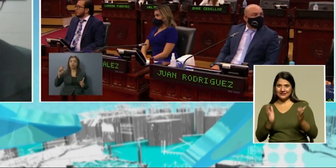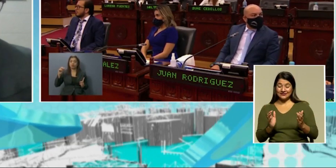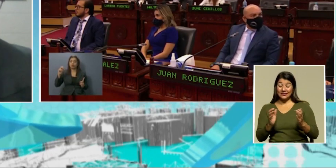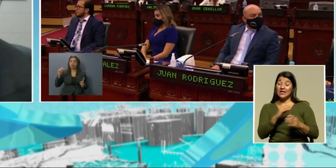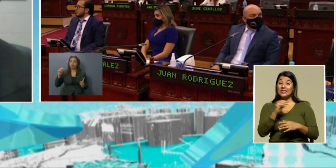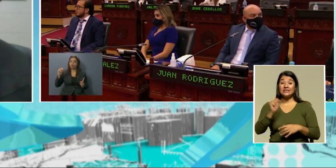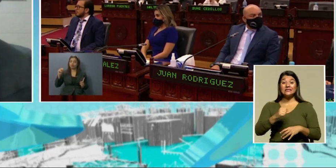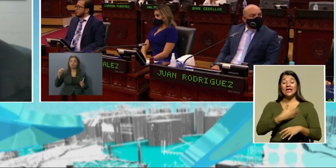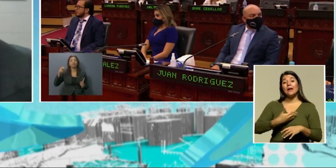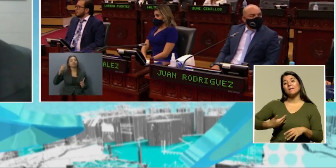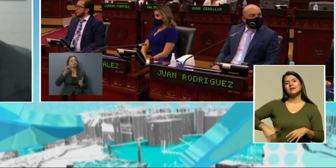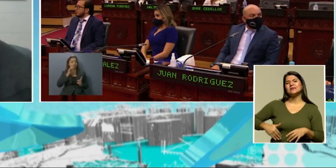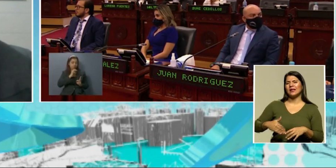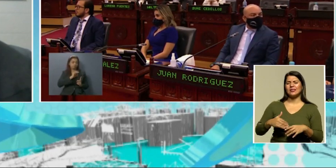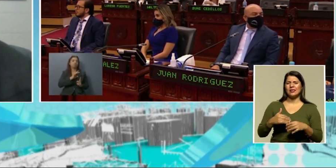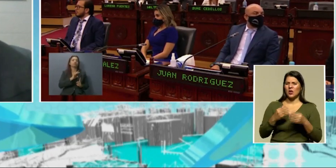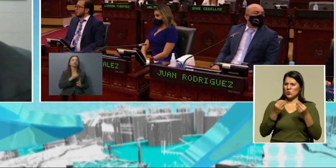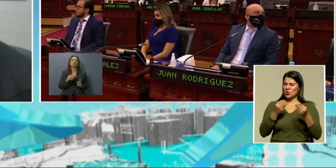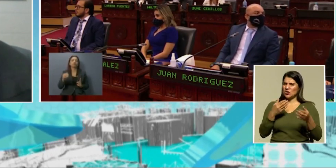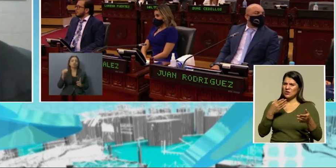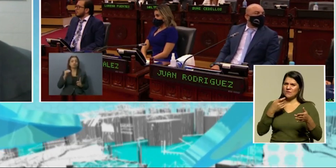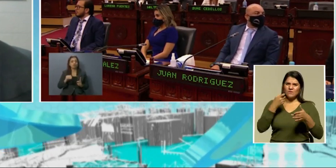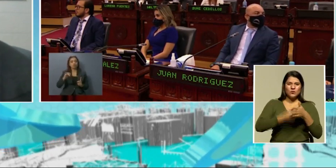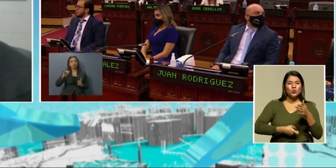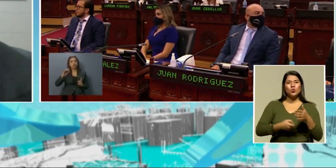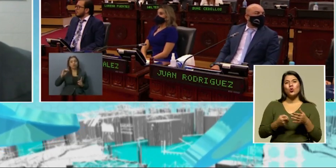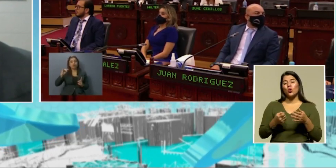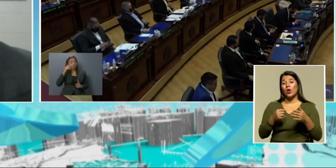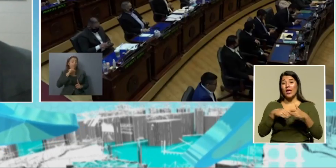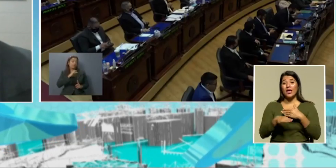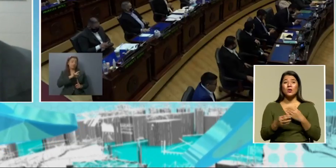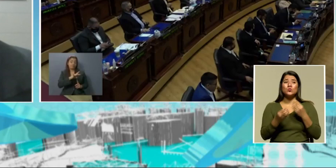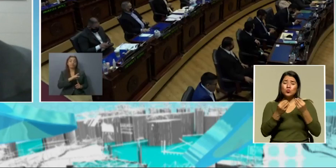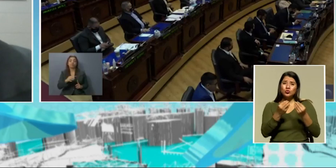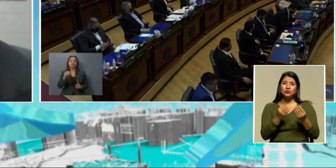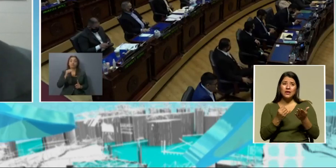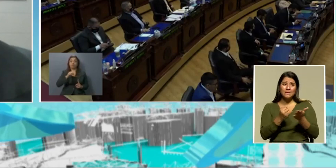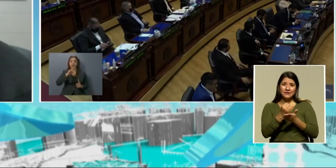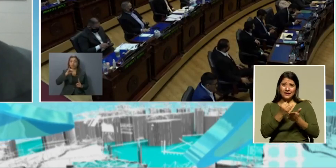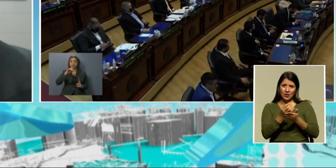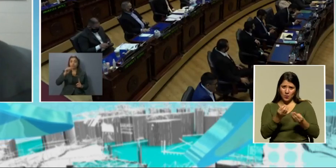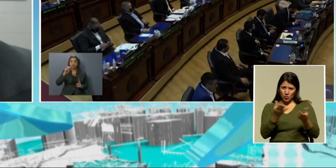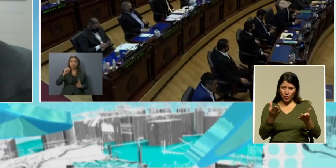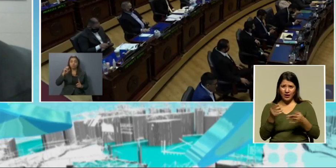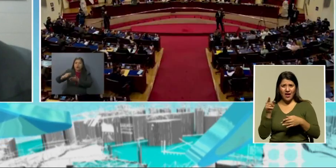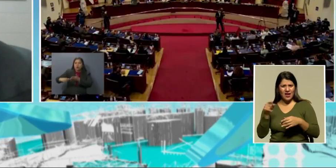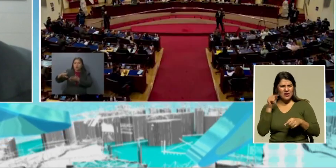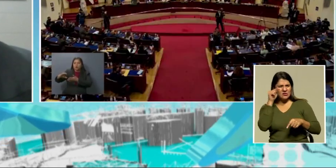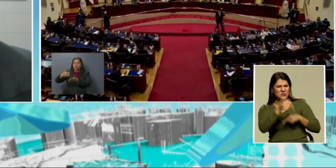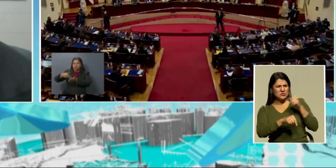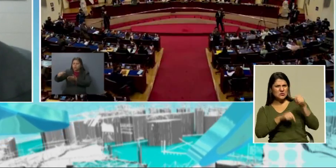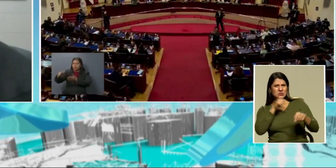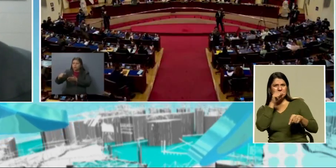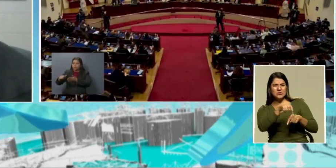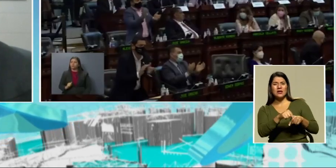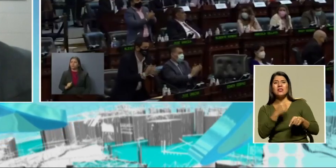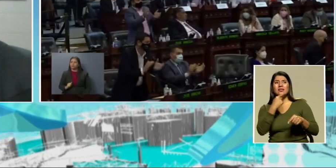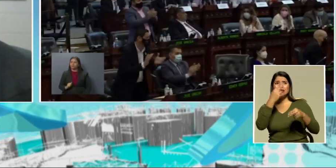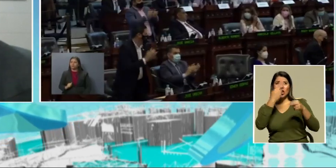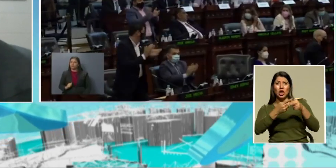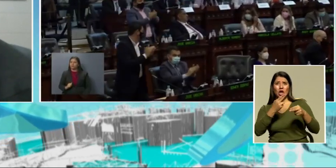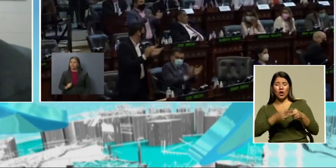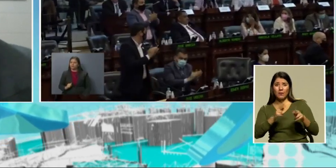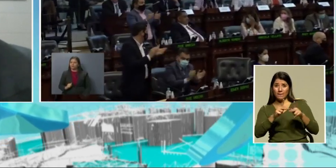el presidente ha sido bastante visceral en muchas de las intervenciones públicas, ha atacado a medios, puntualmente ha dicho varios nombres,